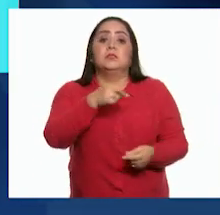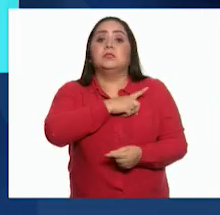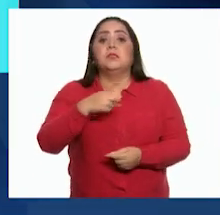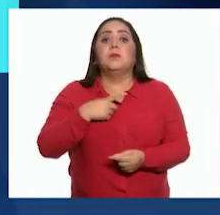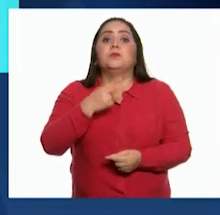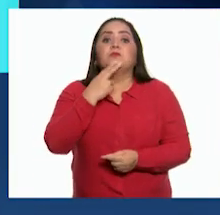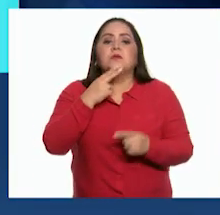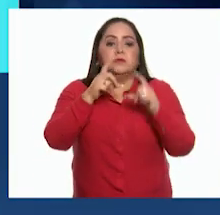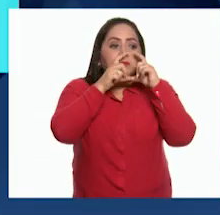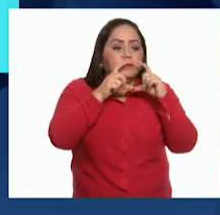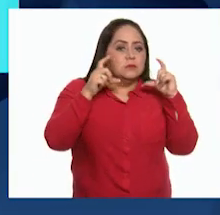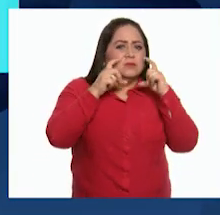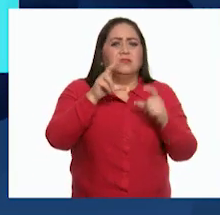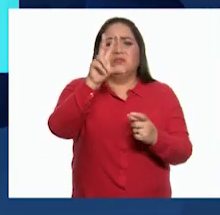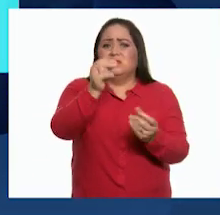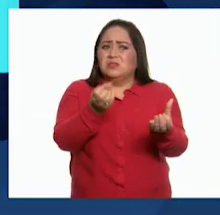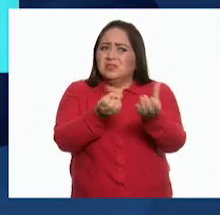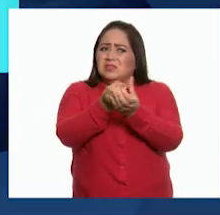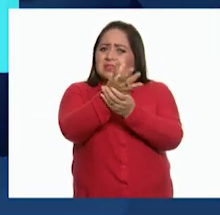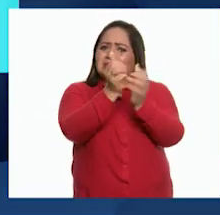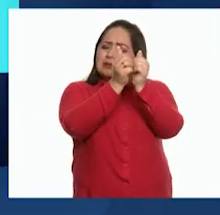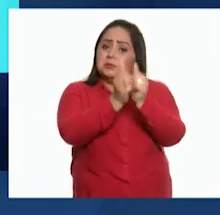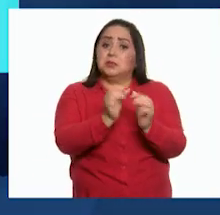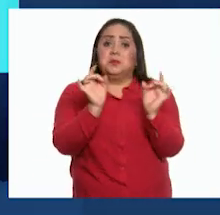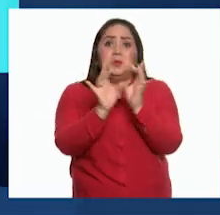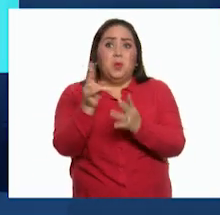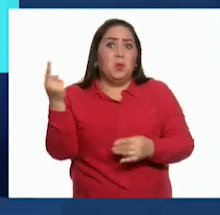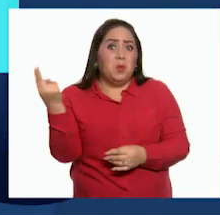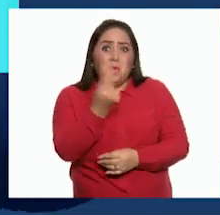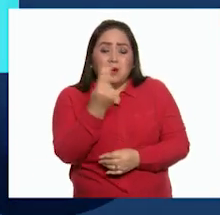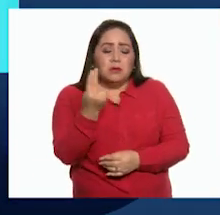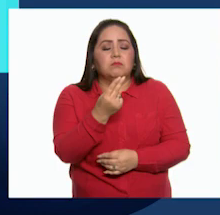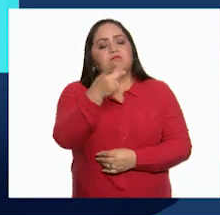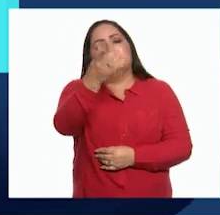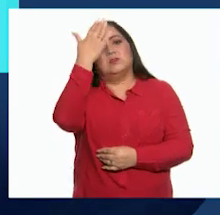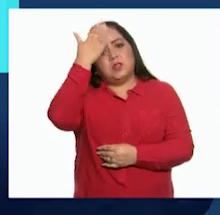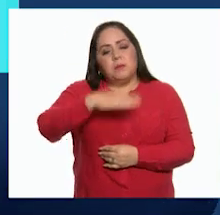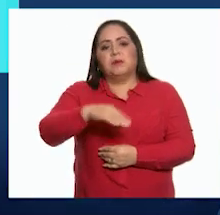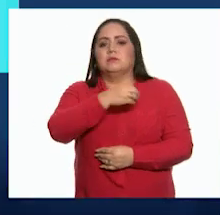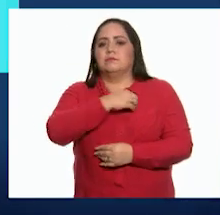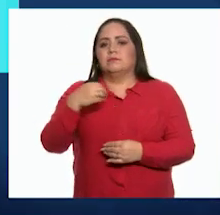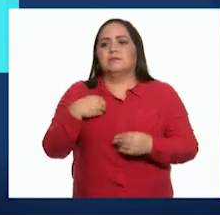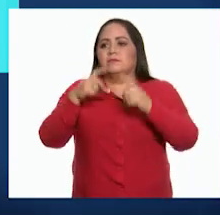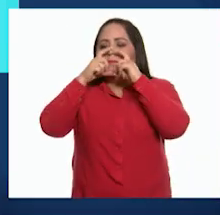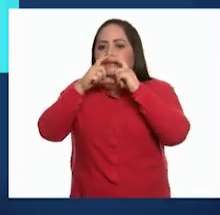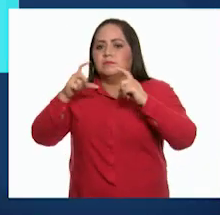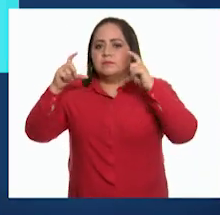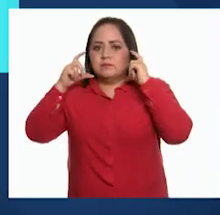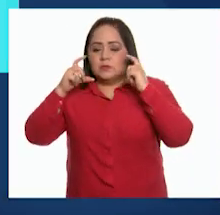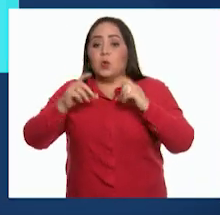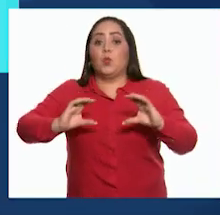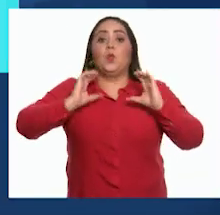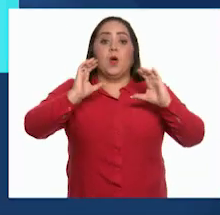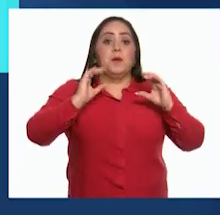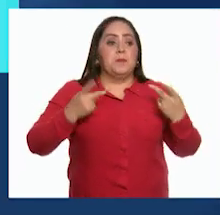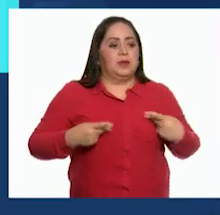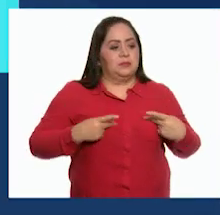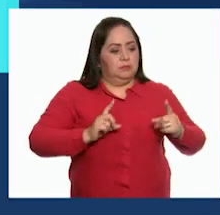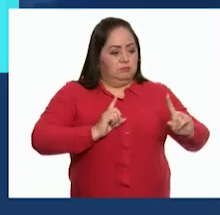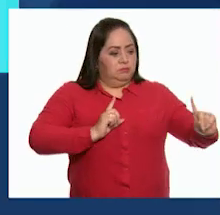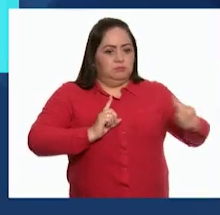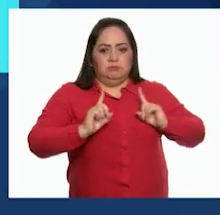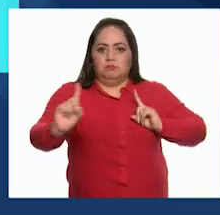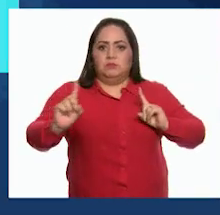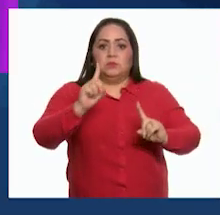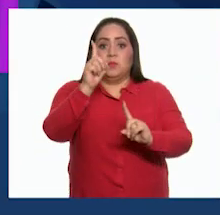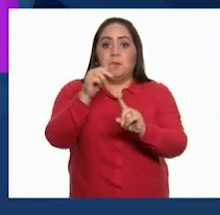Utiliza cubrebocas. No salgas de casa. Si tienes que hacerlo, recuerda que es obligatorio utilizarlo. Mantén una distancia mínima de un metro